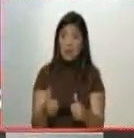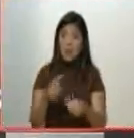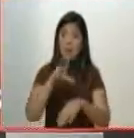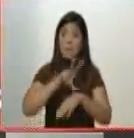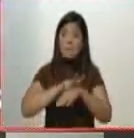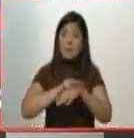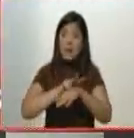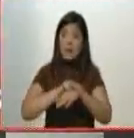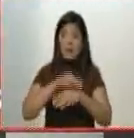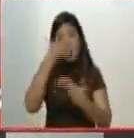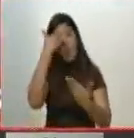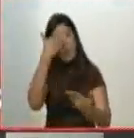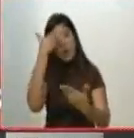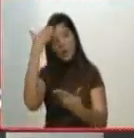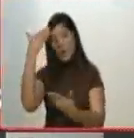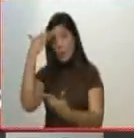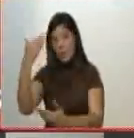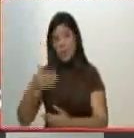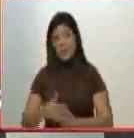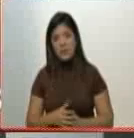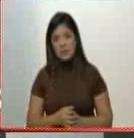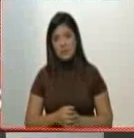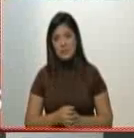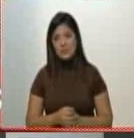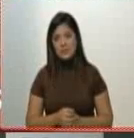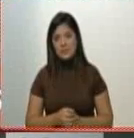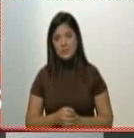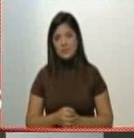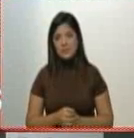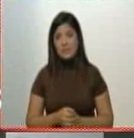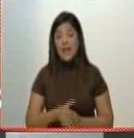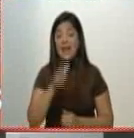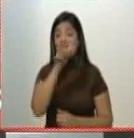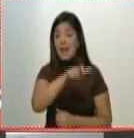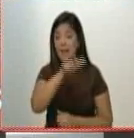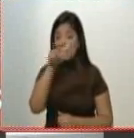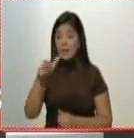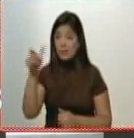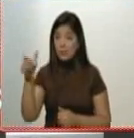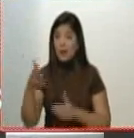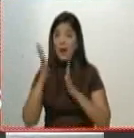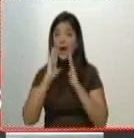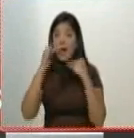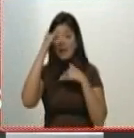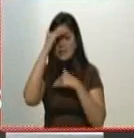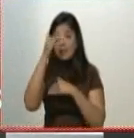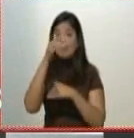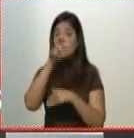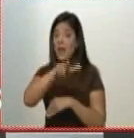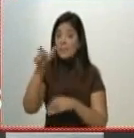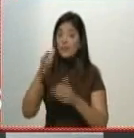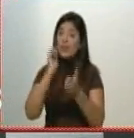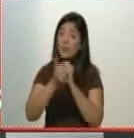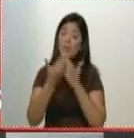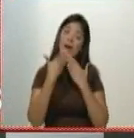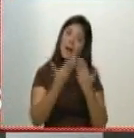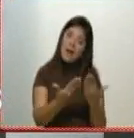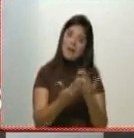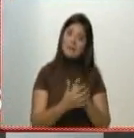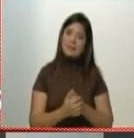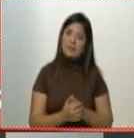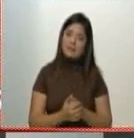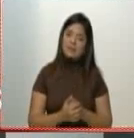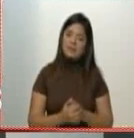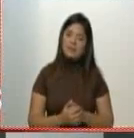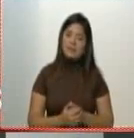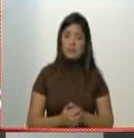médico. ¿Cómo están ustedes? Un saludo. El personal médico que atiende a nuestros atletas. Gracias. Déjenme